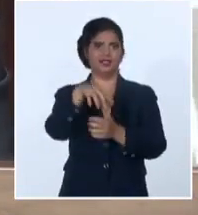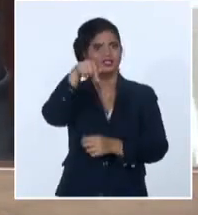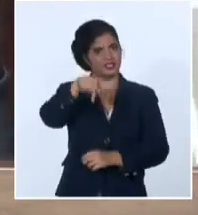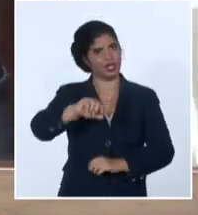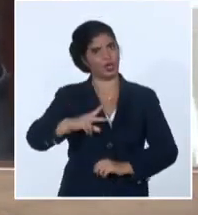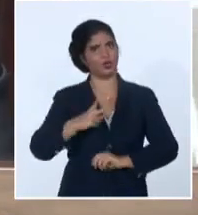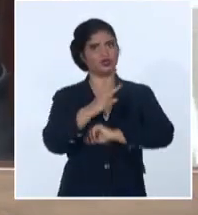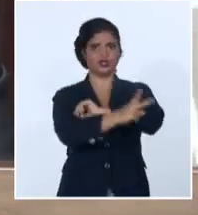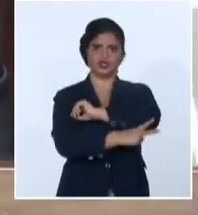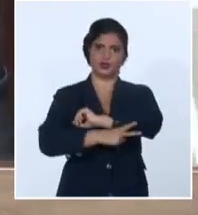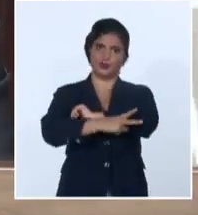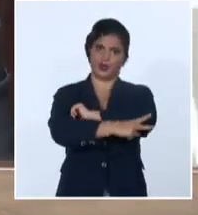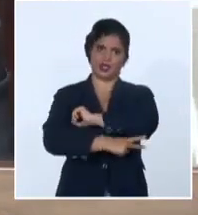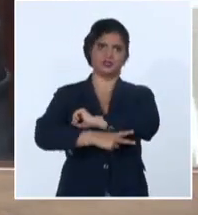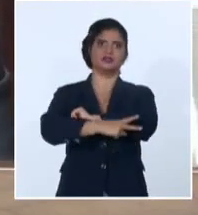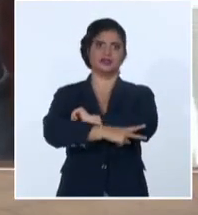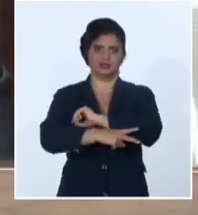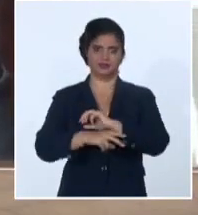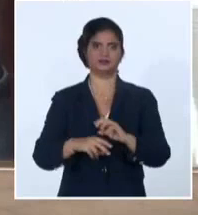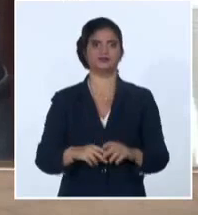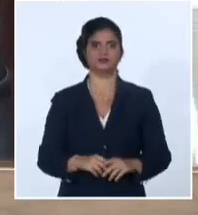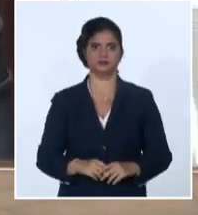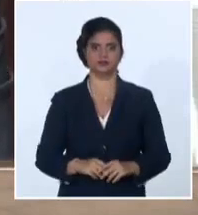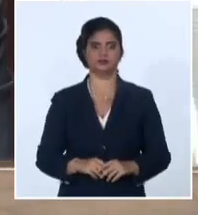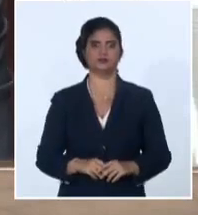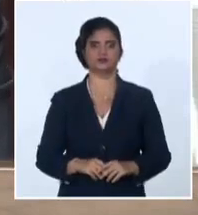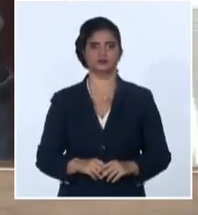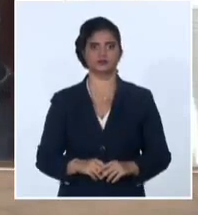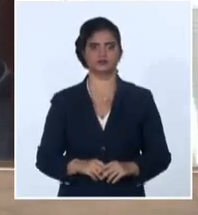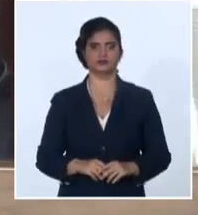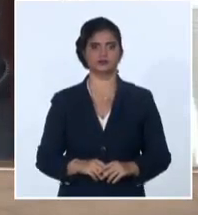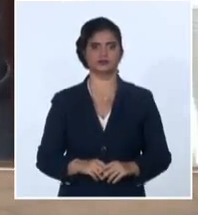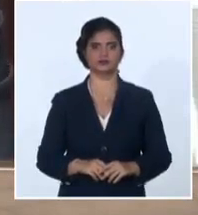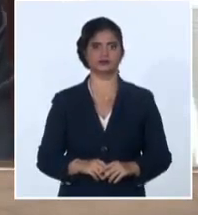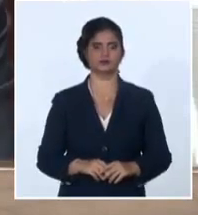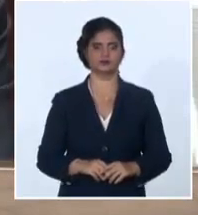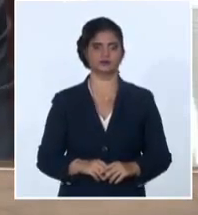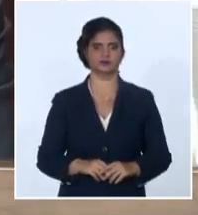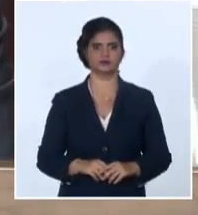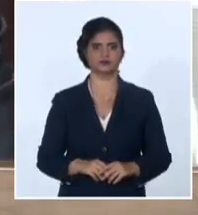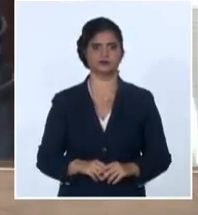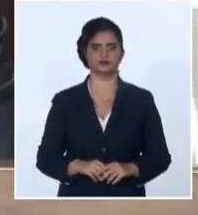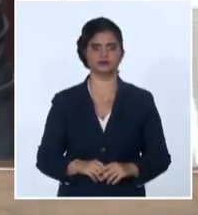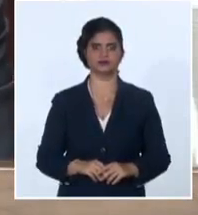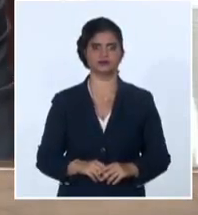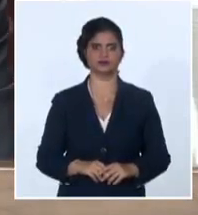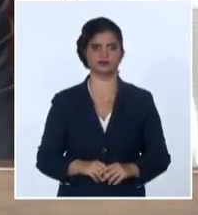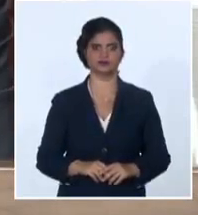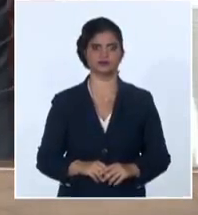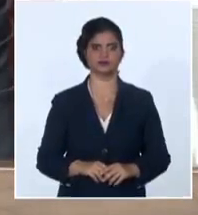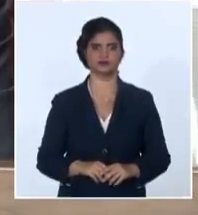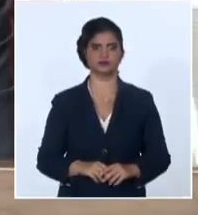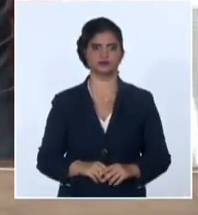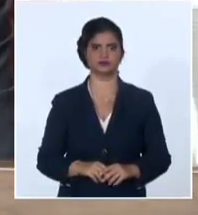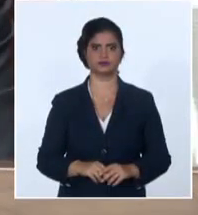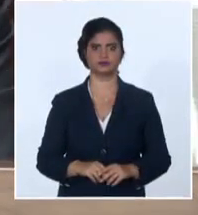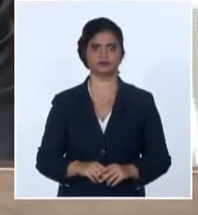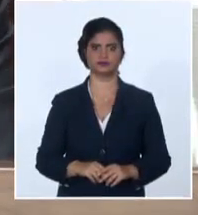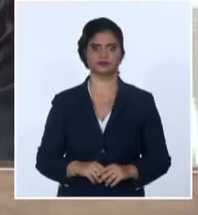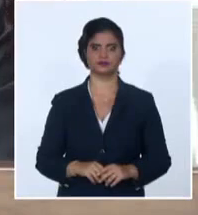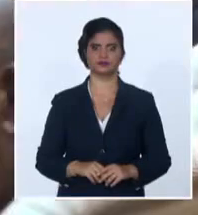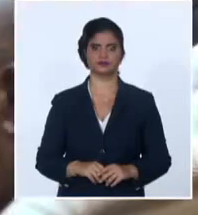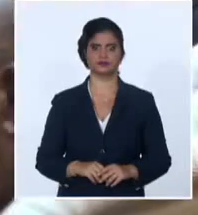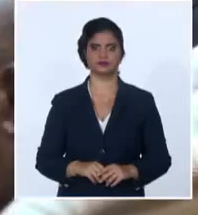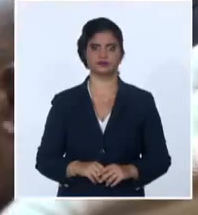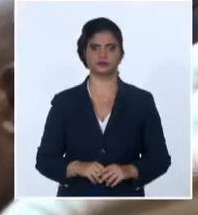las indestructibles relaciones de amistad, solidaridad y hermandad que existen entre nuestros pueblos y entre nuestras